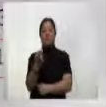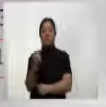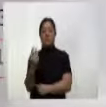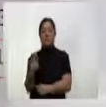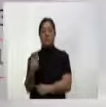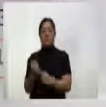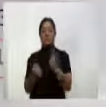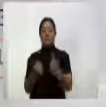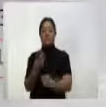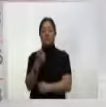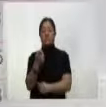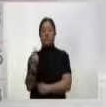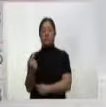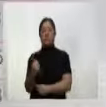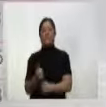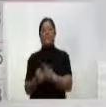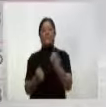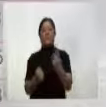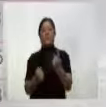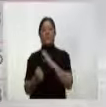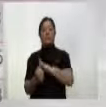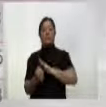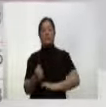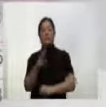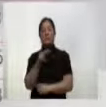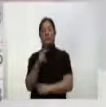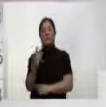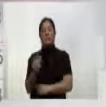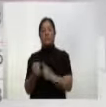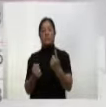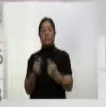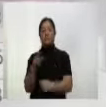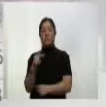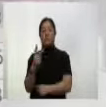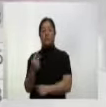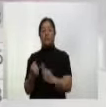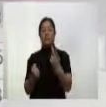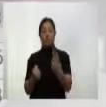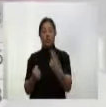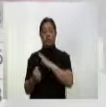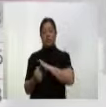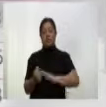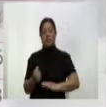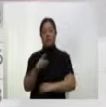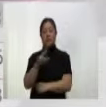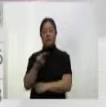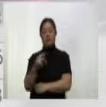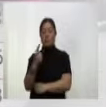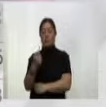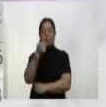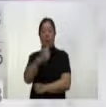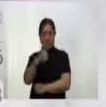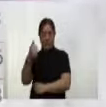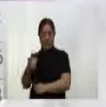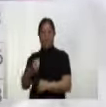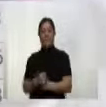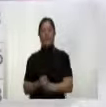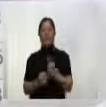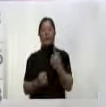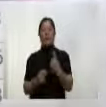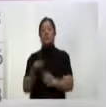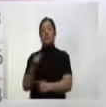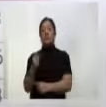103, Tetlanocan 101, Ixtenco 83, Acuamanala 82, Tequesquitla y Nopalucan 81,